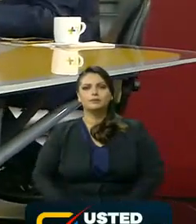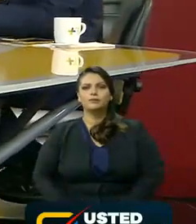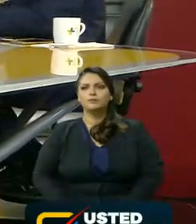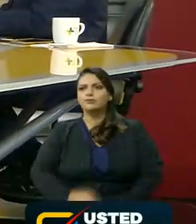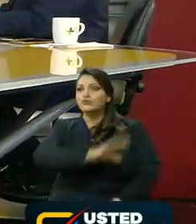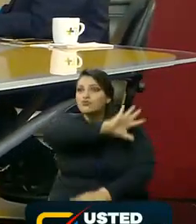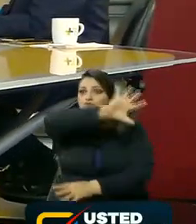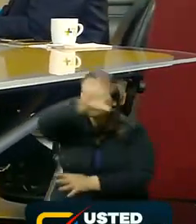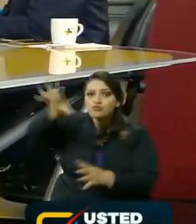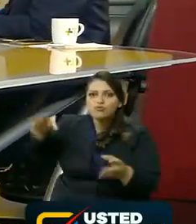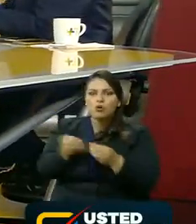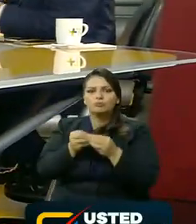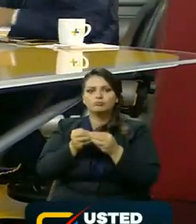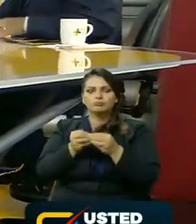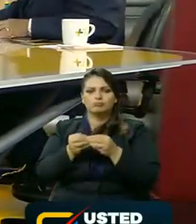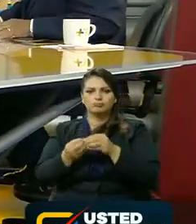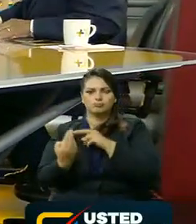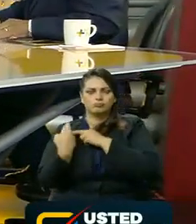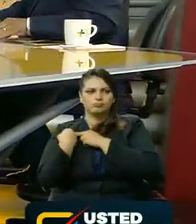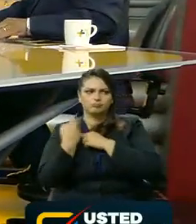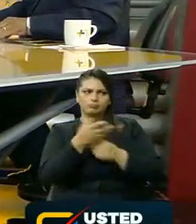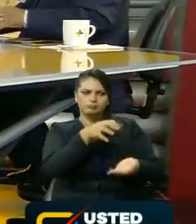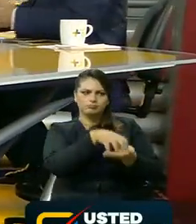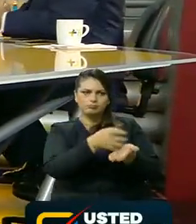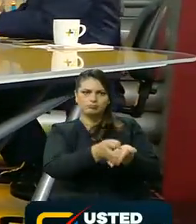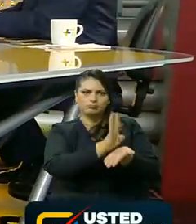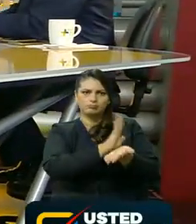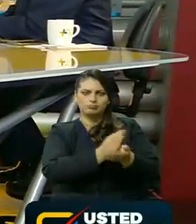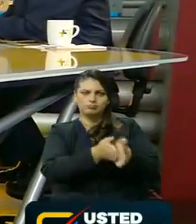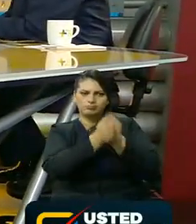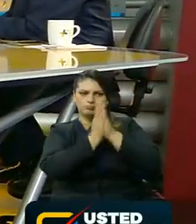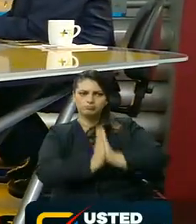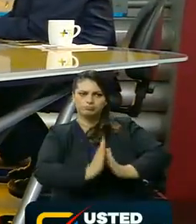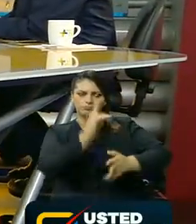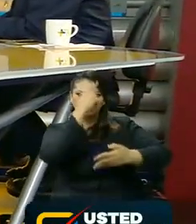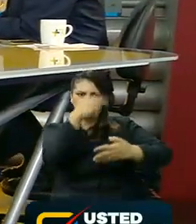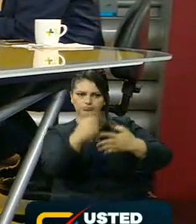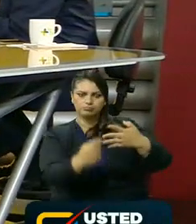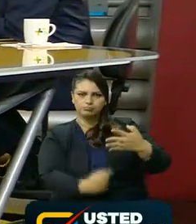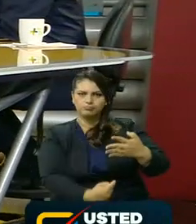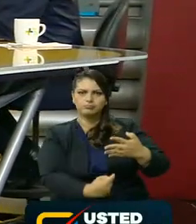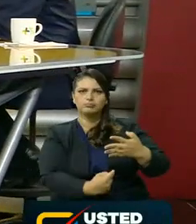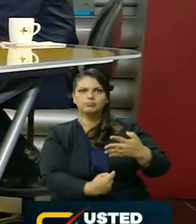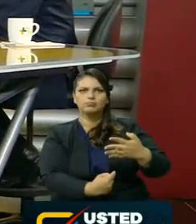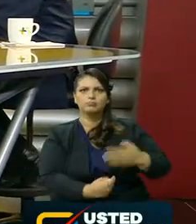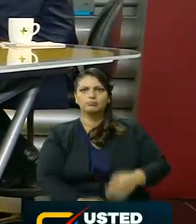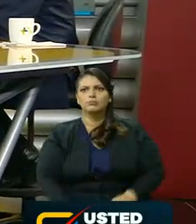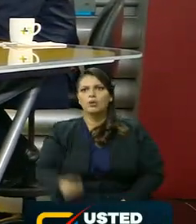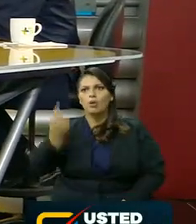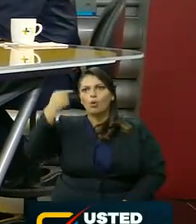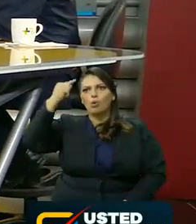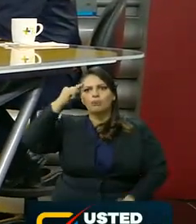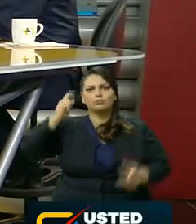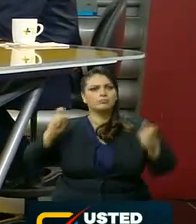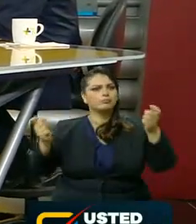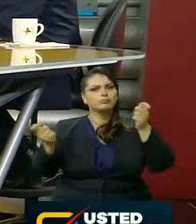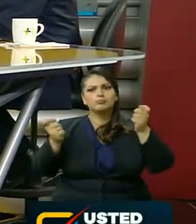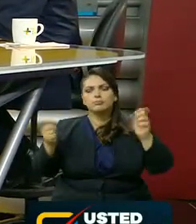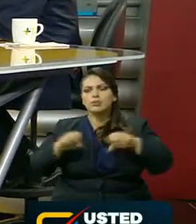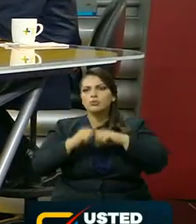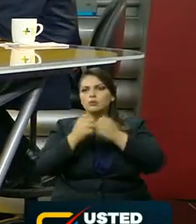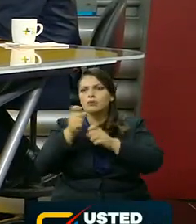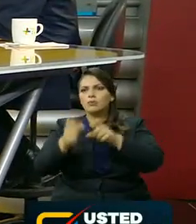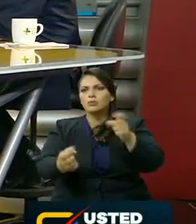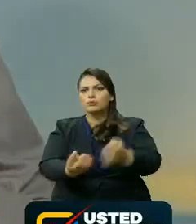Claro. Y un país se mueve a través de lo que hace la sociedad. No es el Estado el que dirige los destinos de la sociedad, perdónenme. Esa